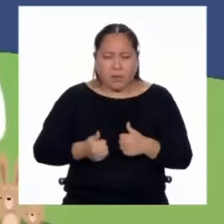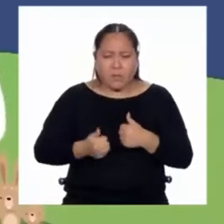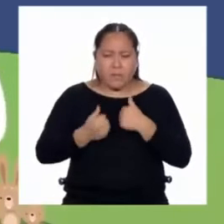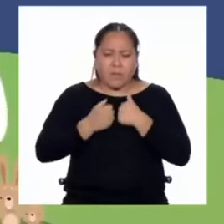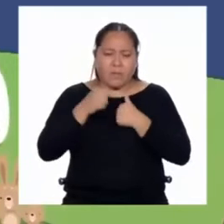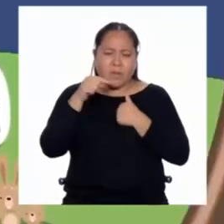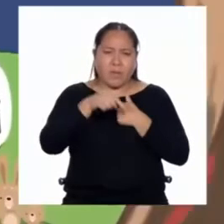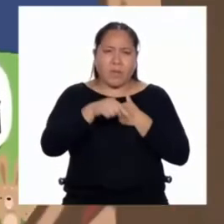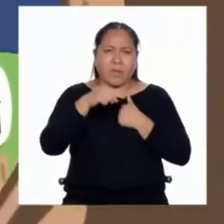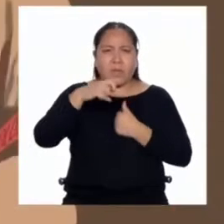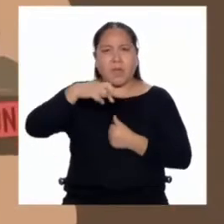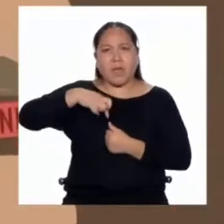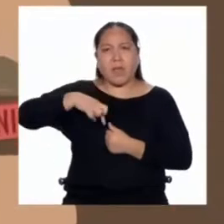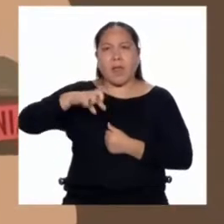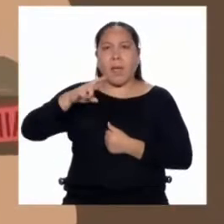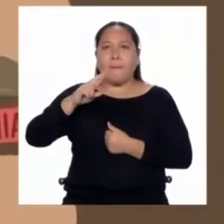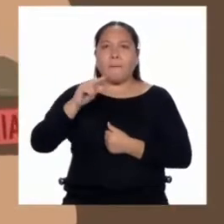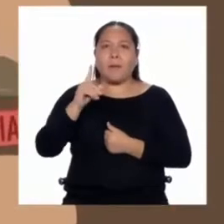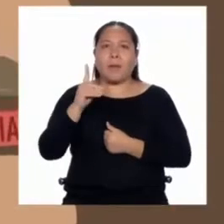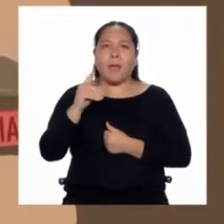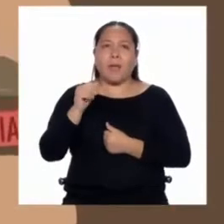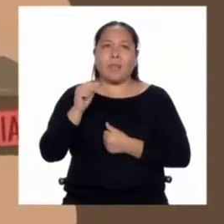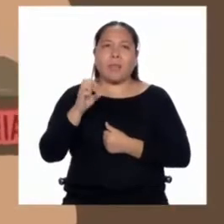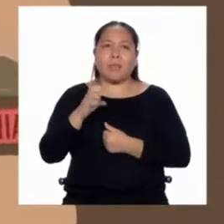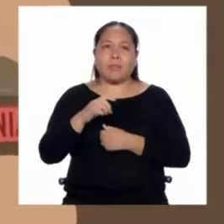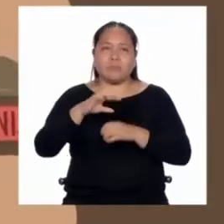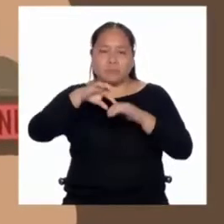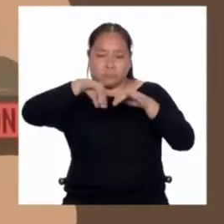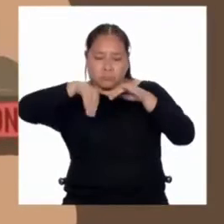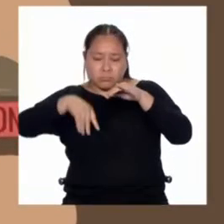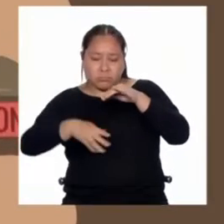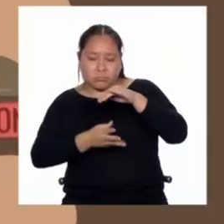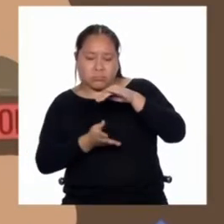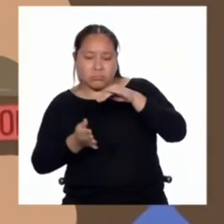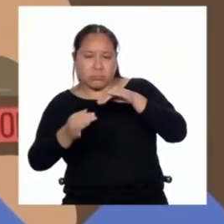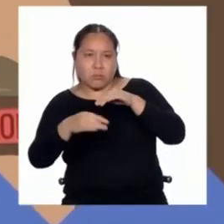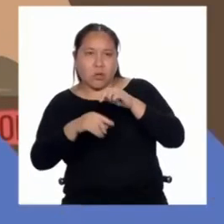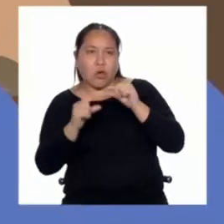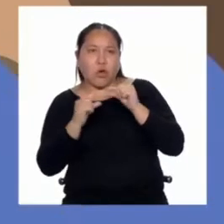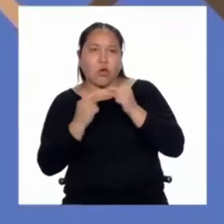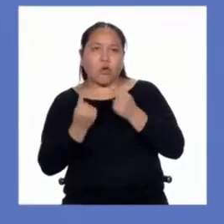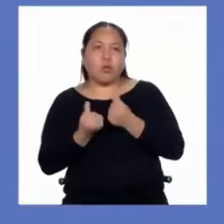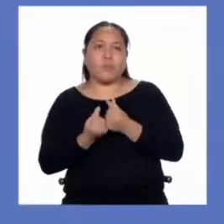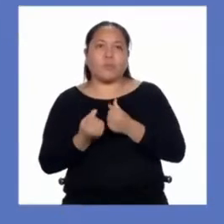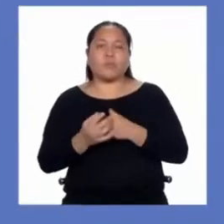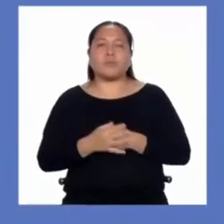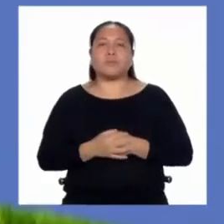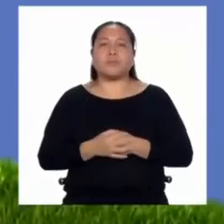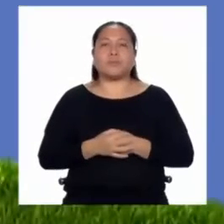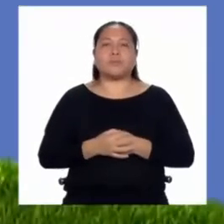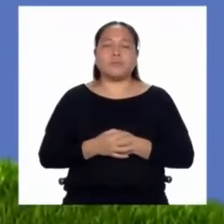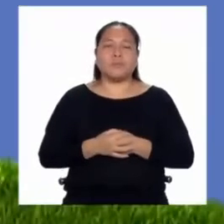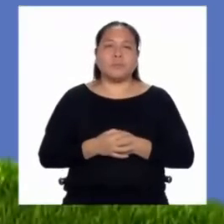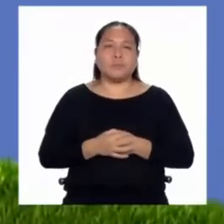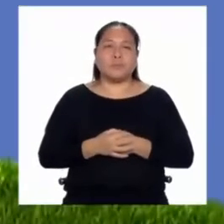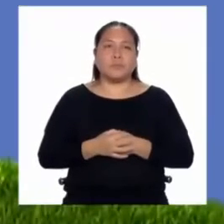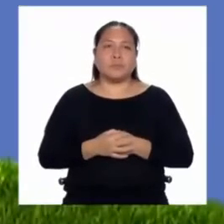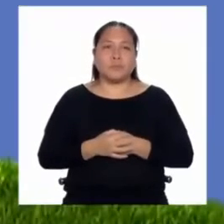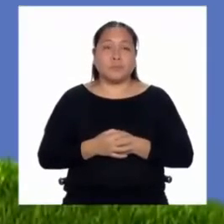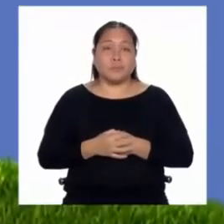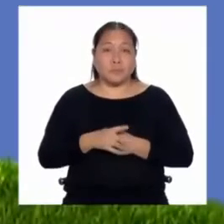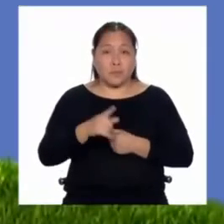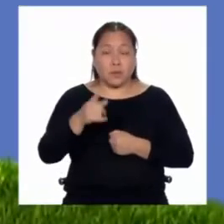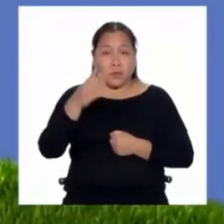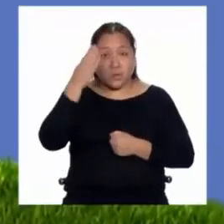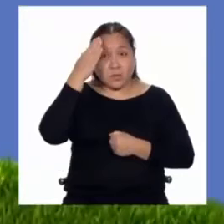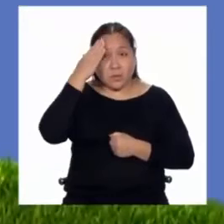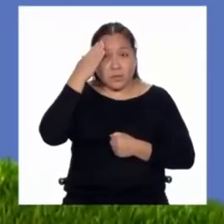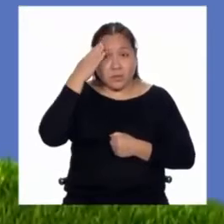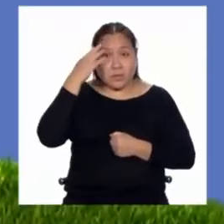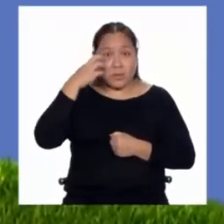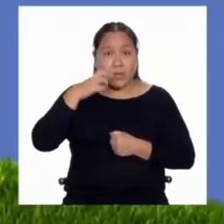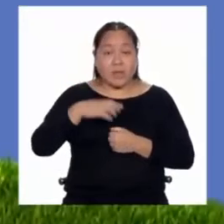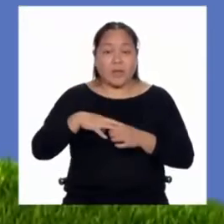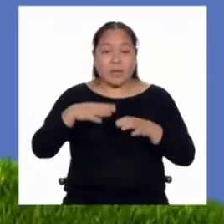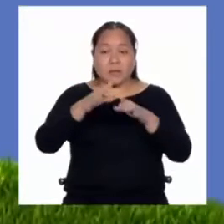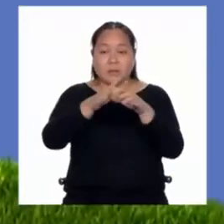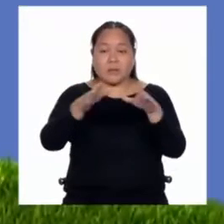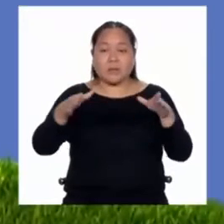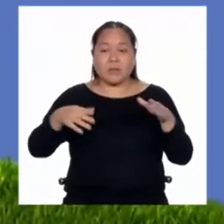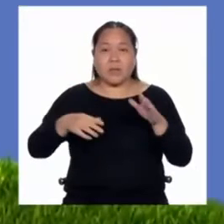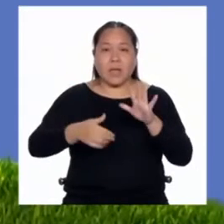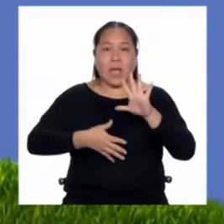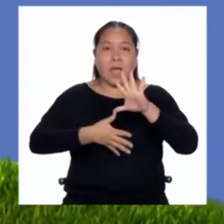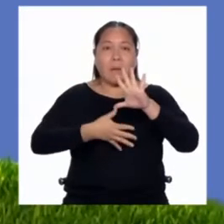las praderas, ya que cavan madrigueras y viven en colonias. Y por cierto, ¿sabías que las praderas de América del Norte